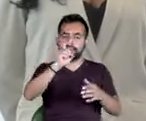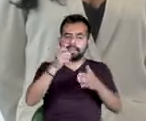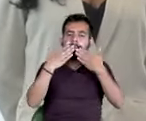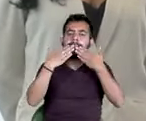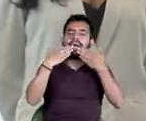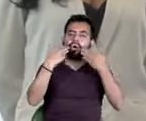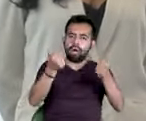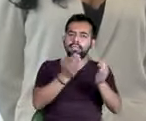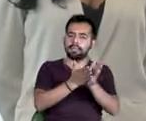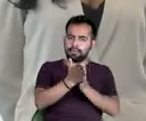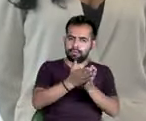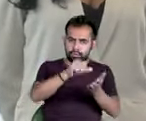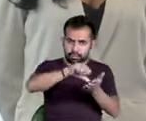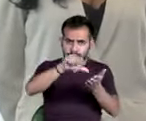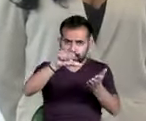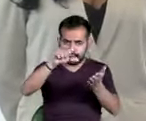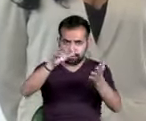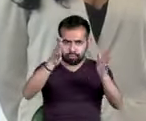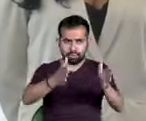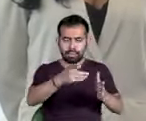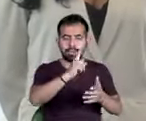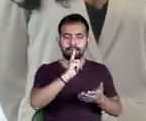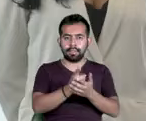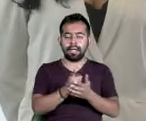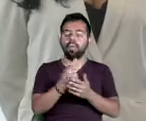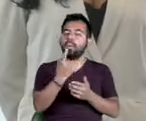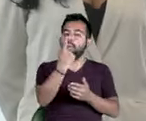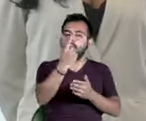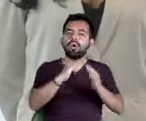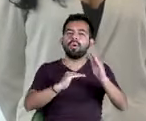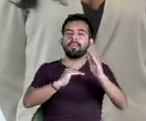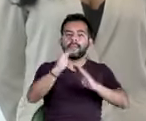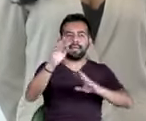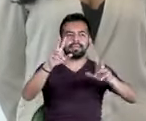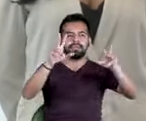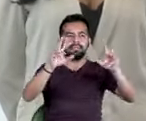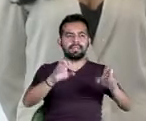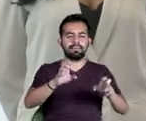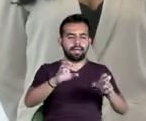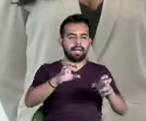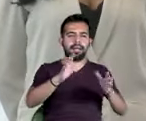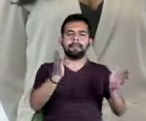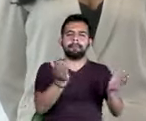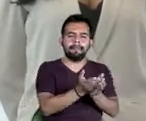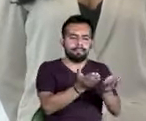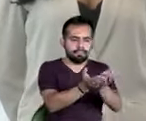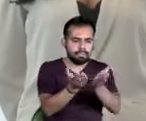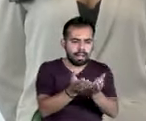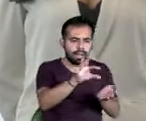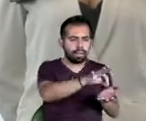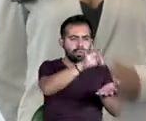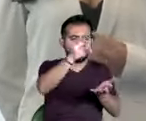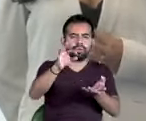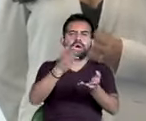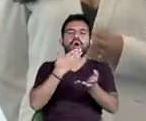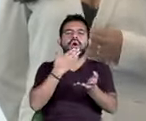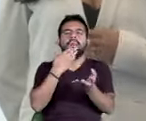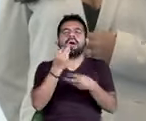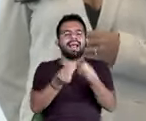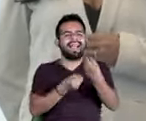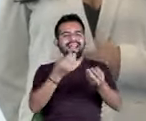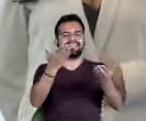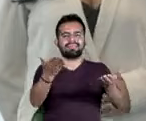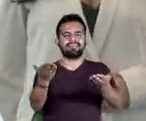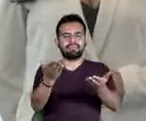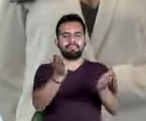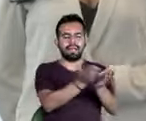de los servicios a la ciudadanía. Y tal vez uno, el principal, es la gestión de los residuos sólidos. Y les voy a pedir a ustedes que me acompañen en este